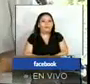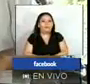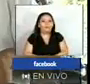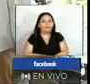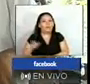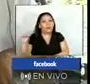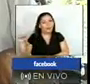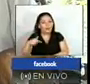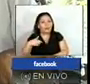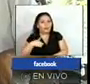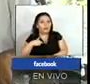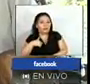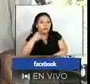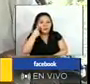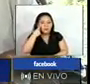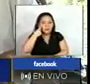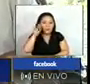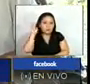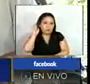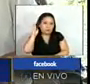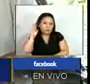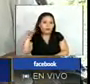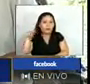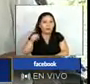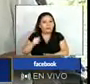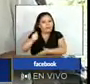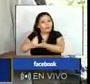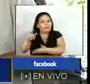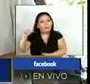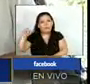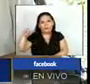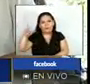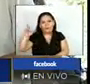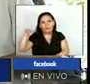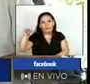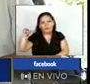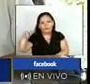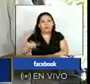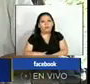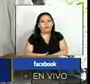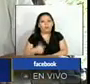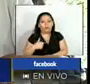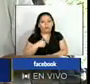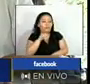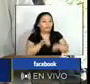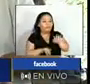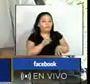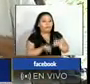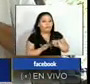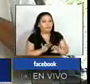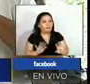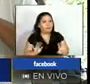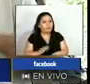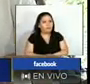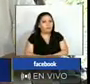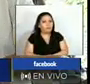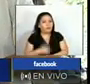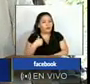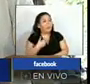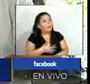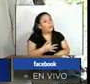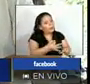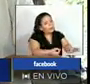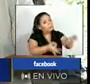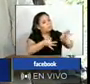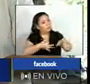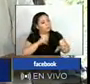seguridad, en aduana, hay veces me dejan como de secretario ahí, recibiendo